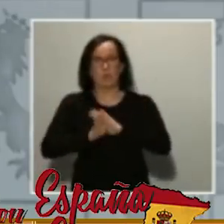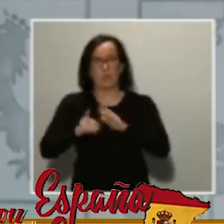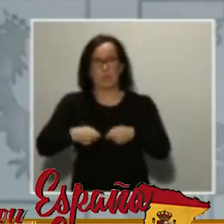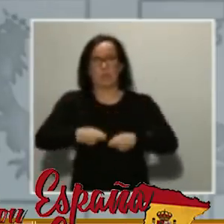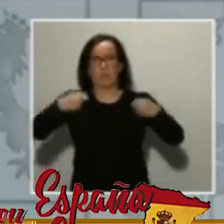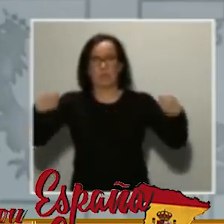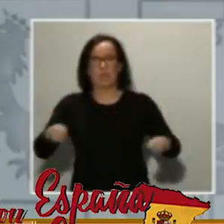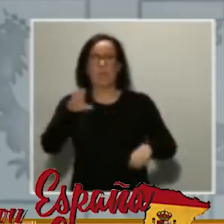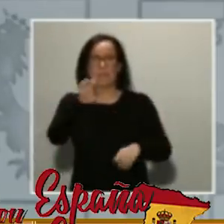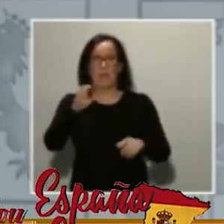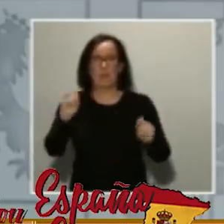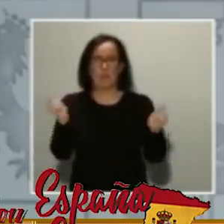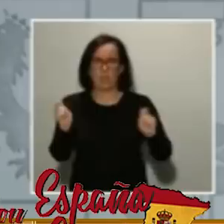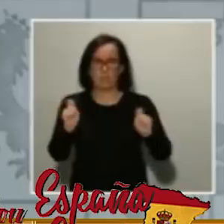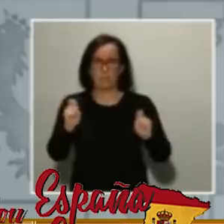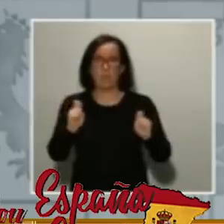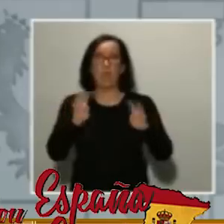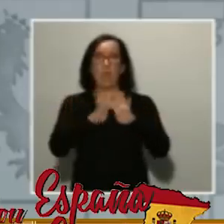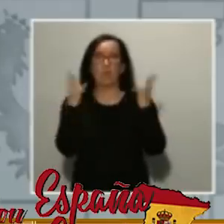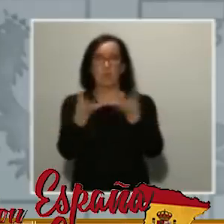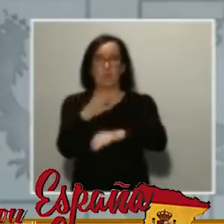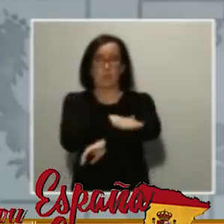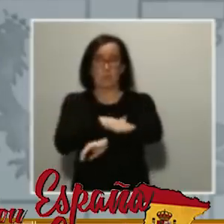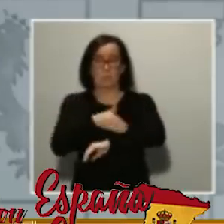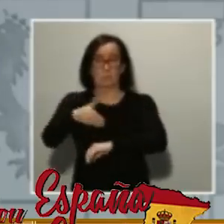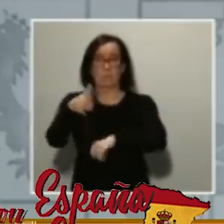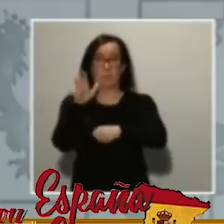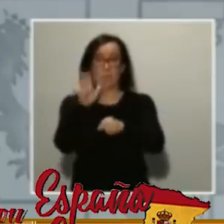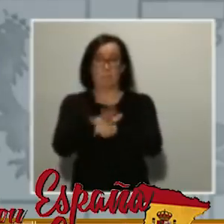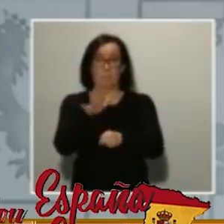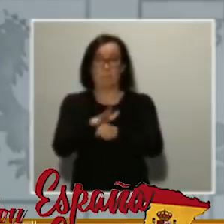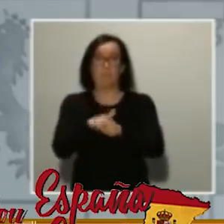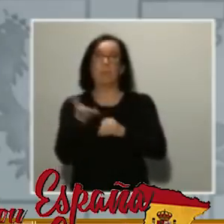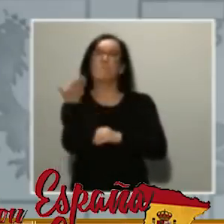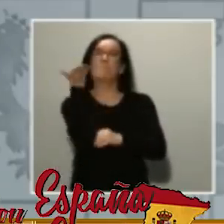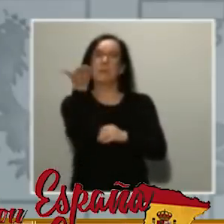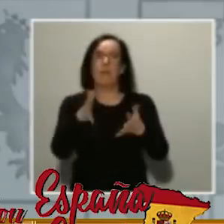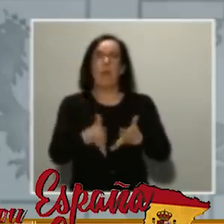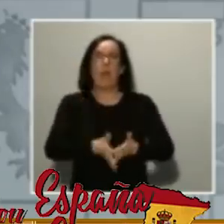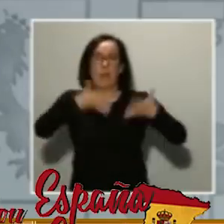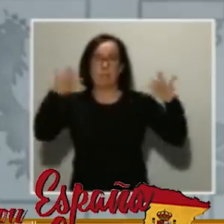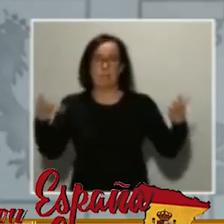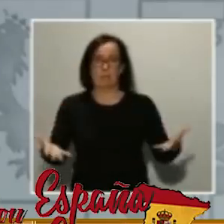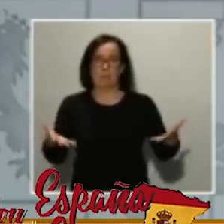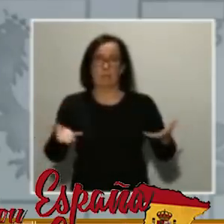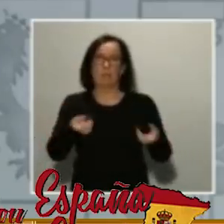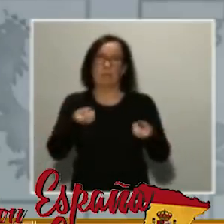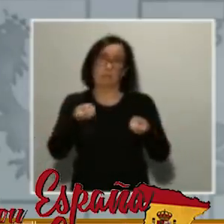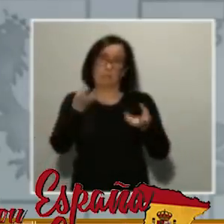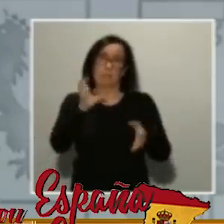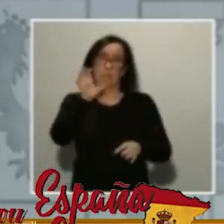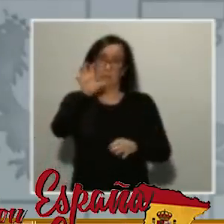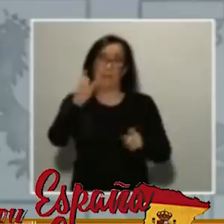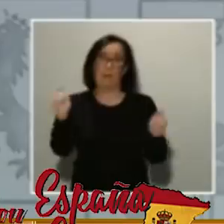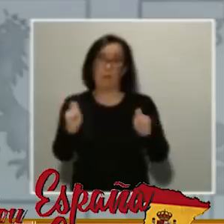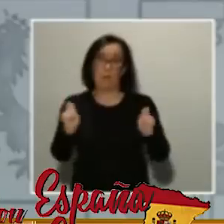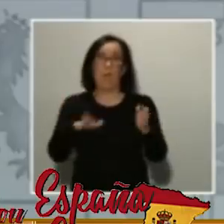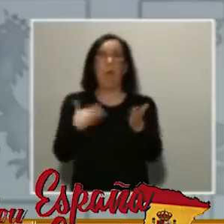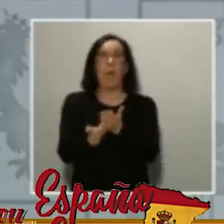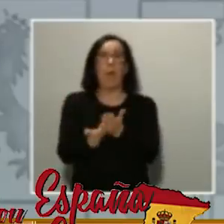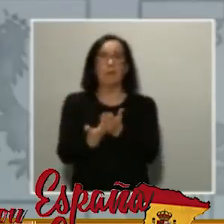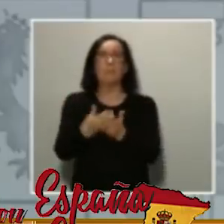la rueda de prensa de ayer del presidente del gobierno y que hoy haya dado otra rueda de prensa